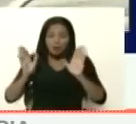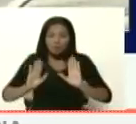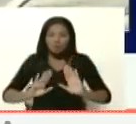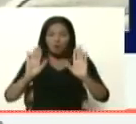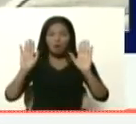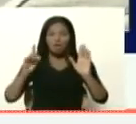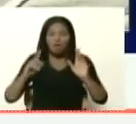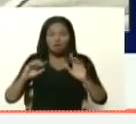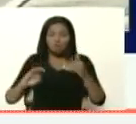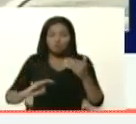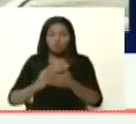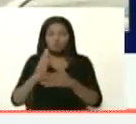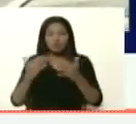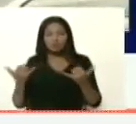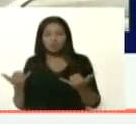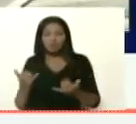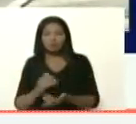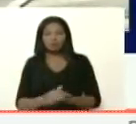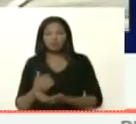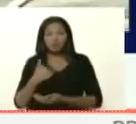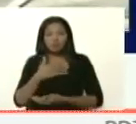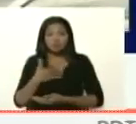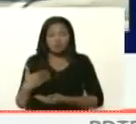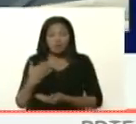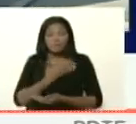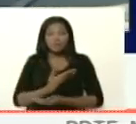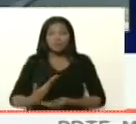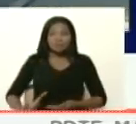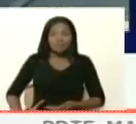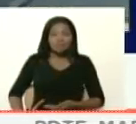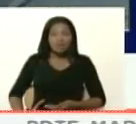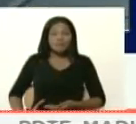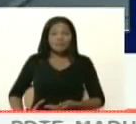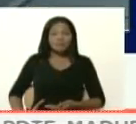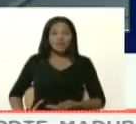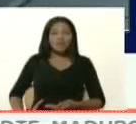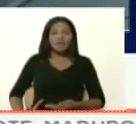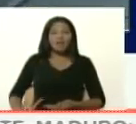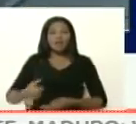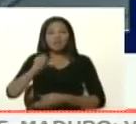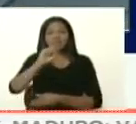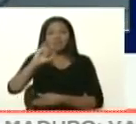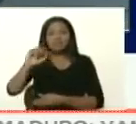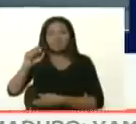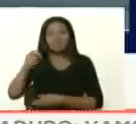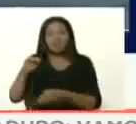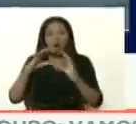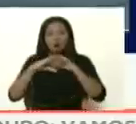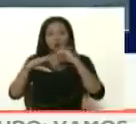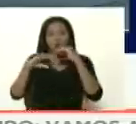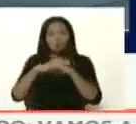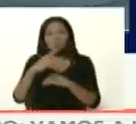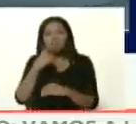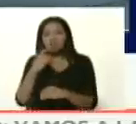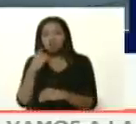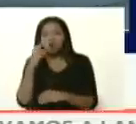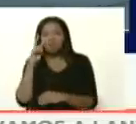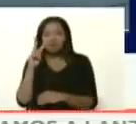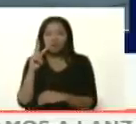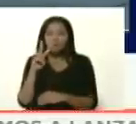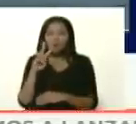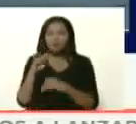espíritu fundamental. Yo quisiera que el presidente de CICSA nos diera un conjunto de informaciones,